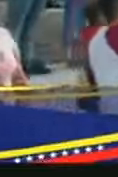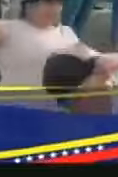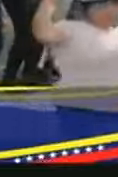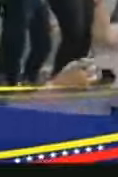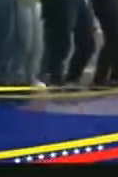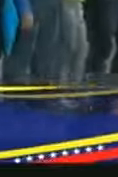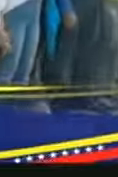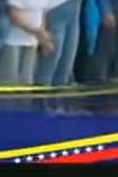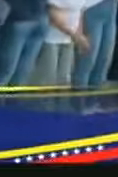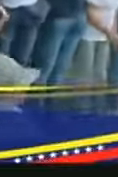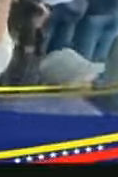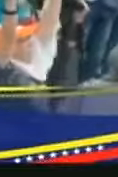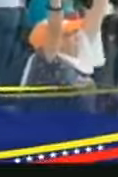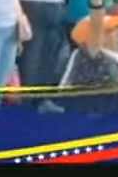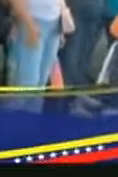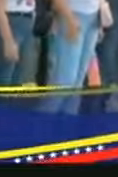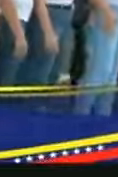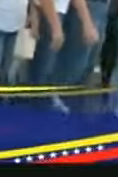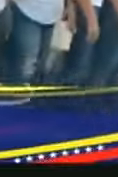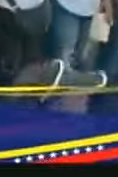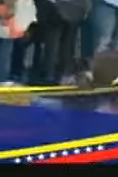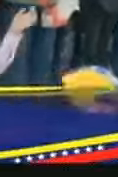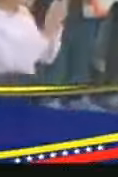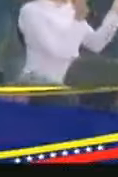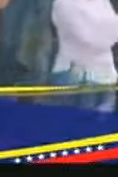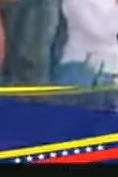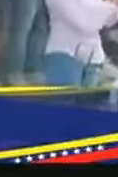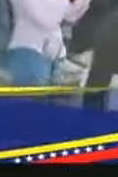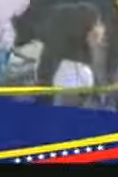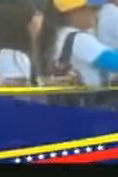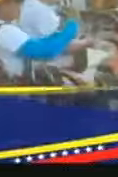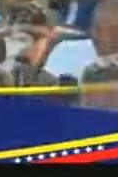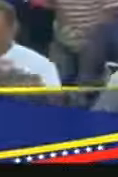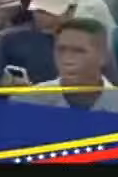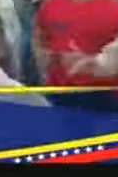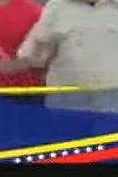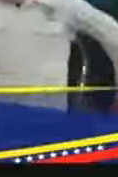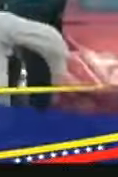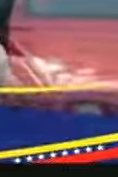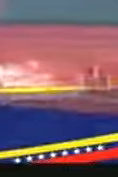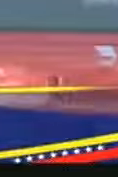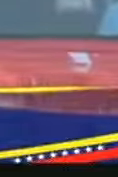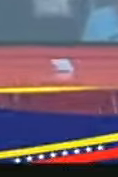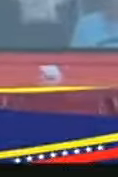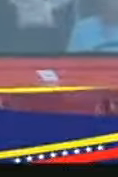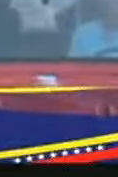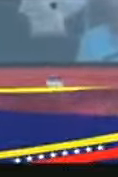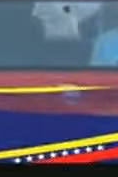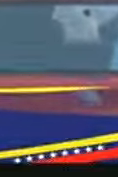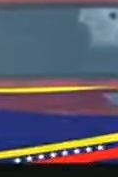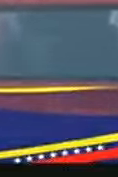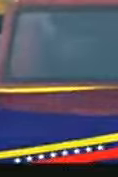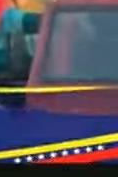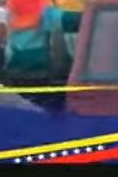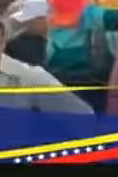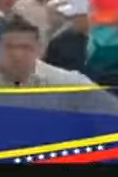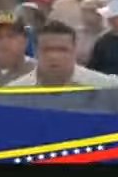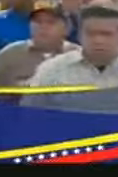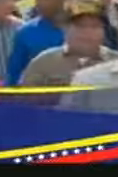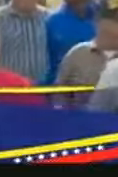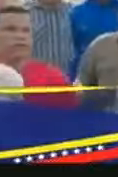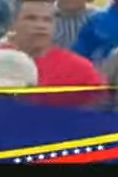la salud, pero es fundamental recordar que el presidente Nicolás Maduro se despliega por todo el territorio nacional